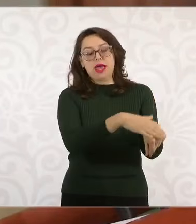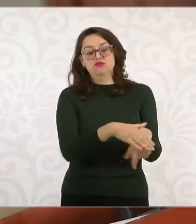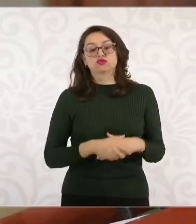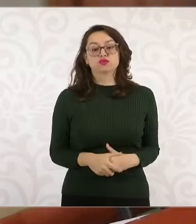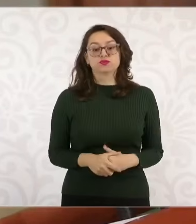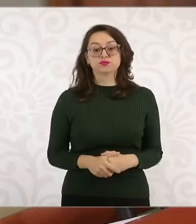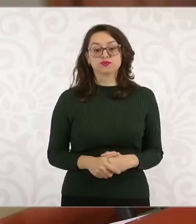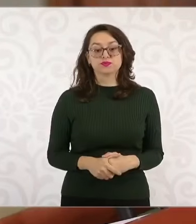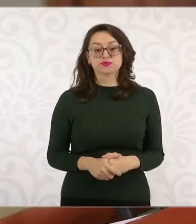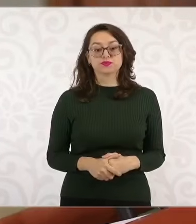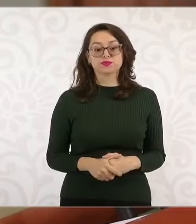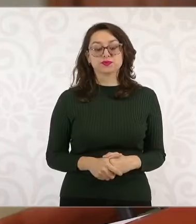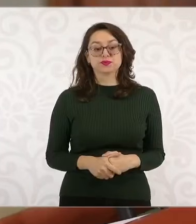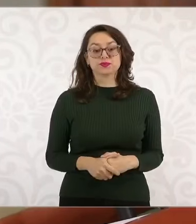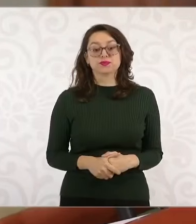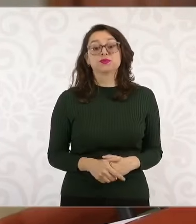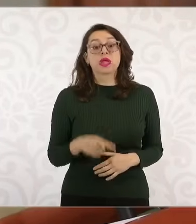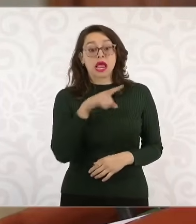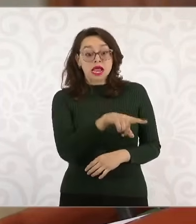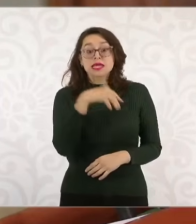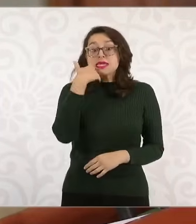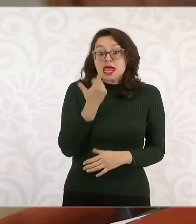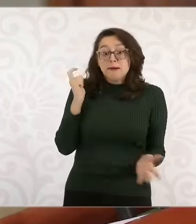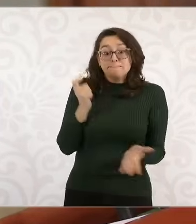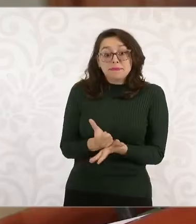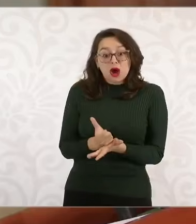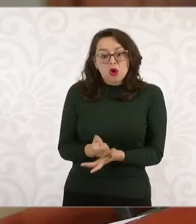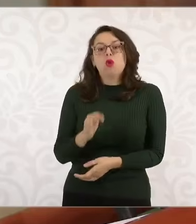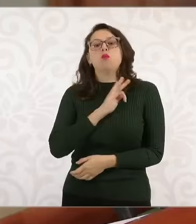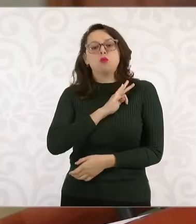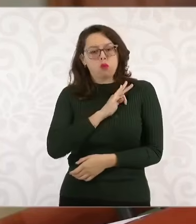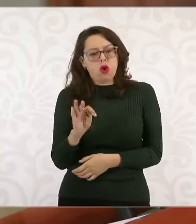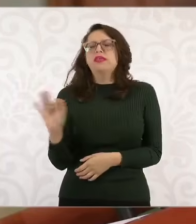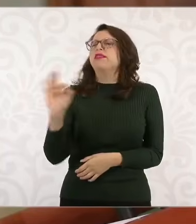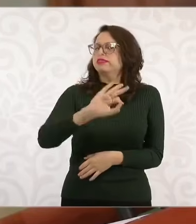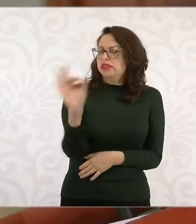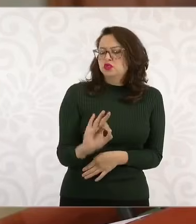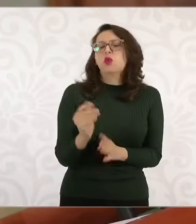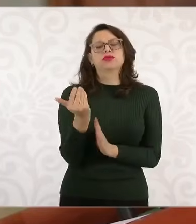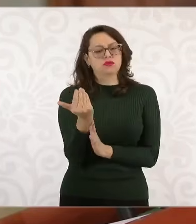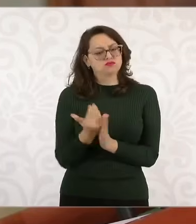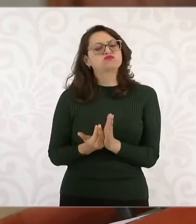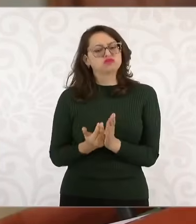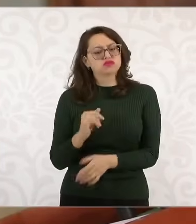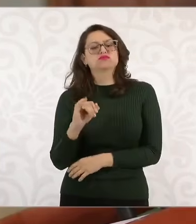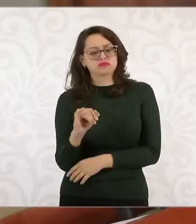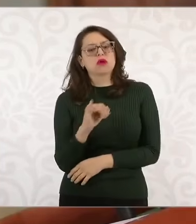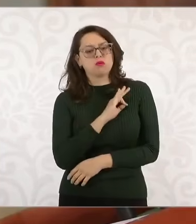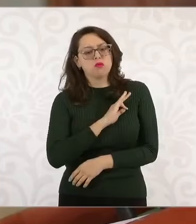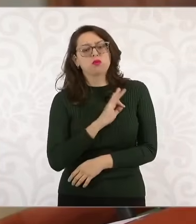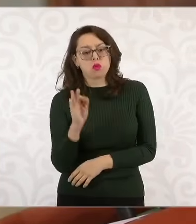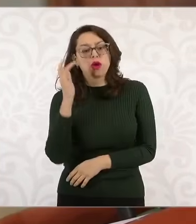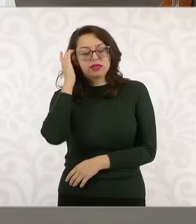Ahora, en caso de intención de pago, podrá solicitar ajustes conforme a las sentencias de los tribunales. Eso